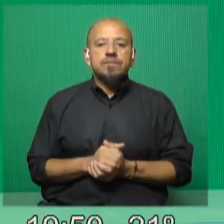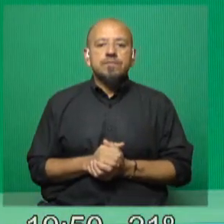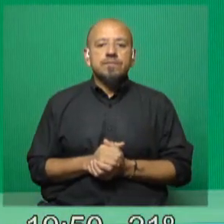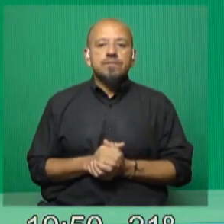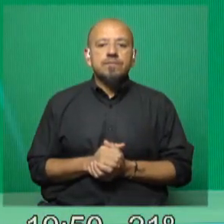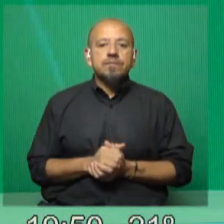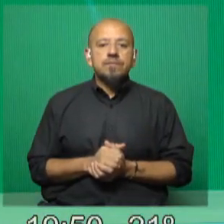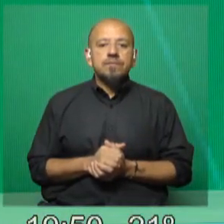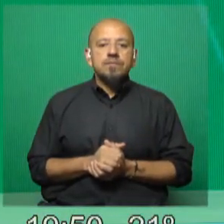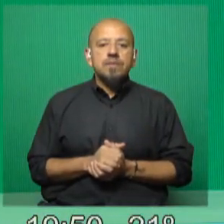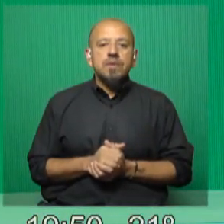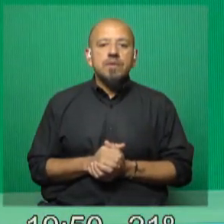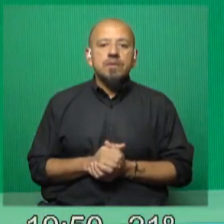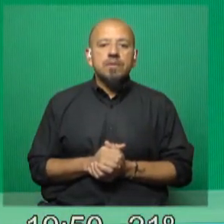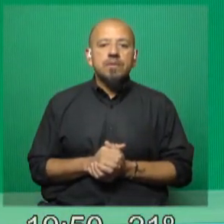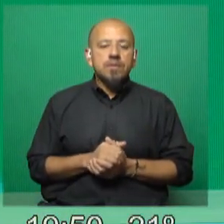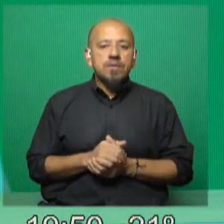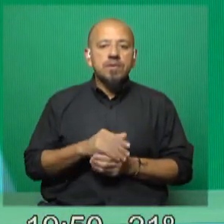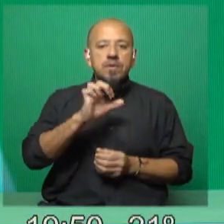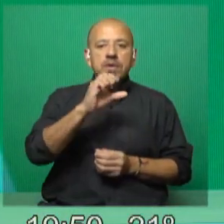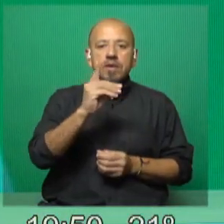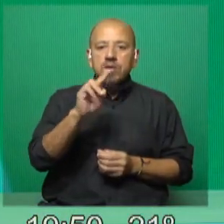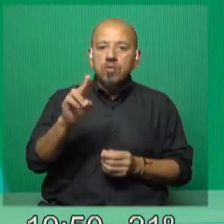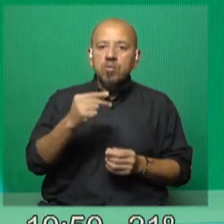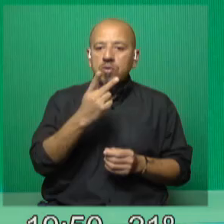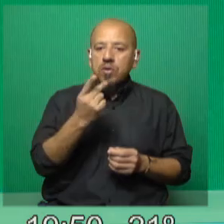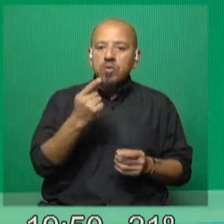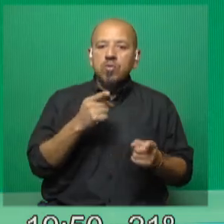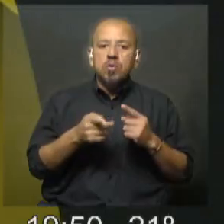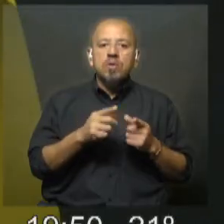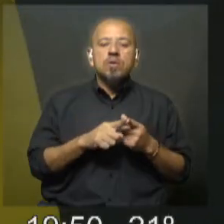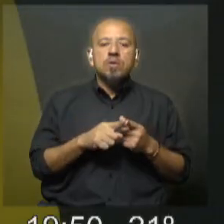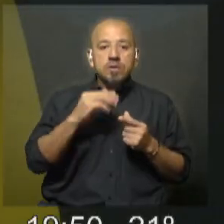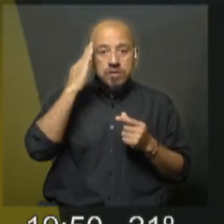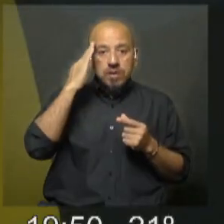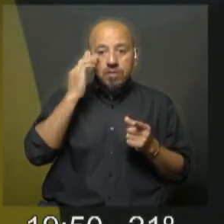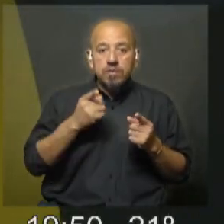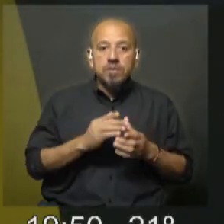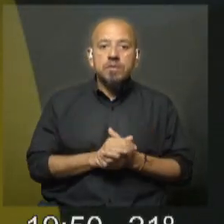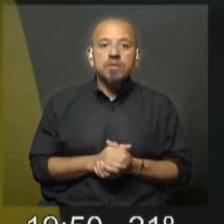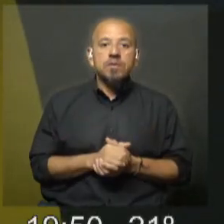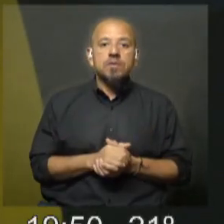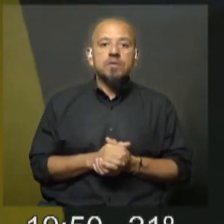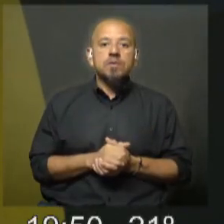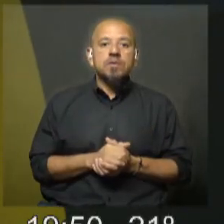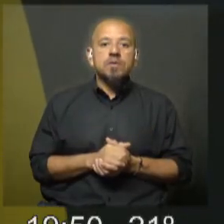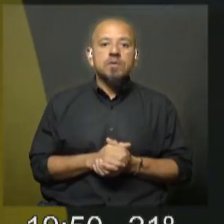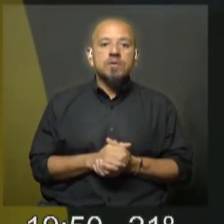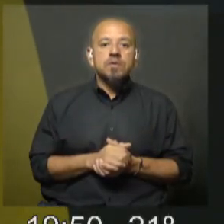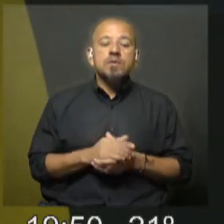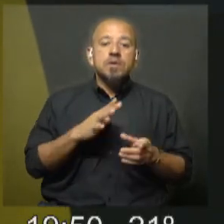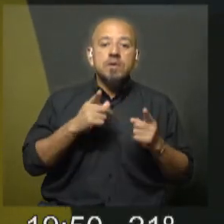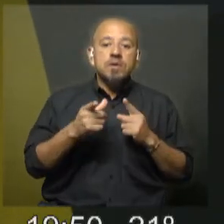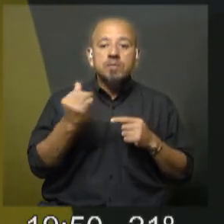¿Qué ha hecho en estos años EDUY21? ¿Qué sabemos de su historia, Julieta? Bueno, a veces ha sido, si bien tuvieron una